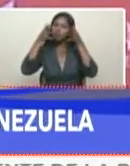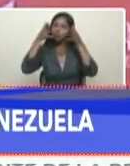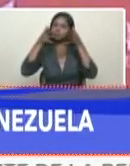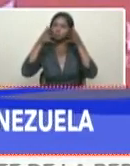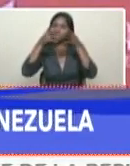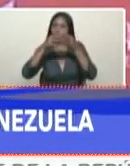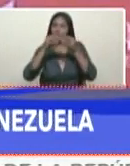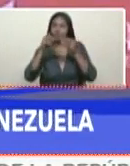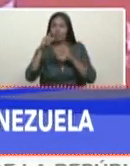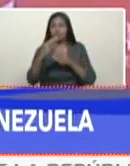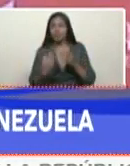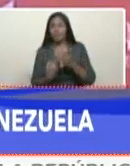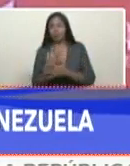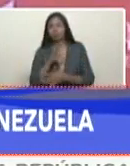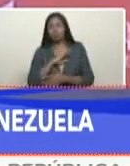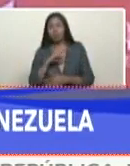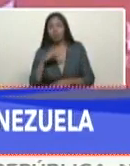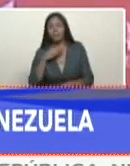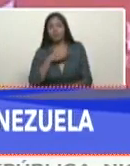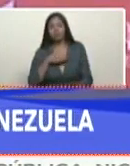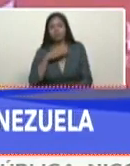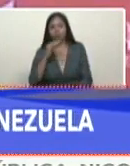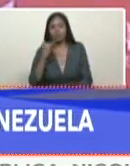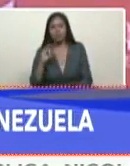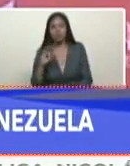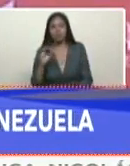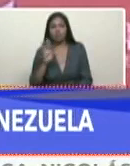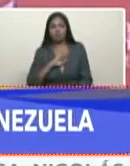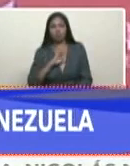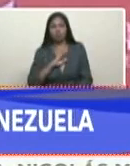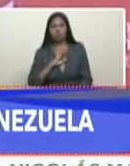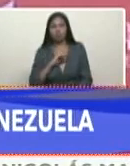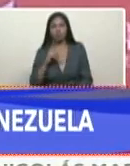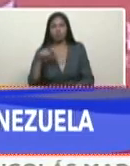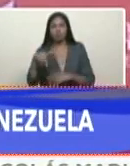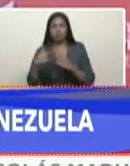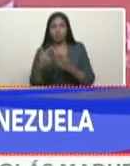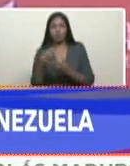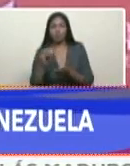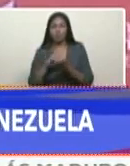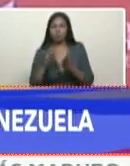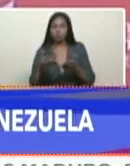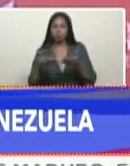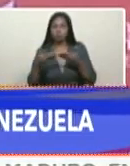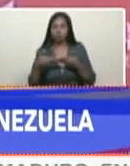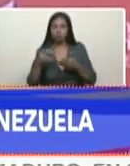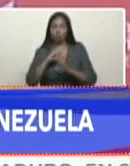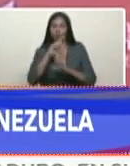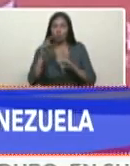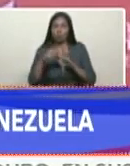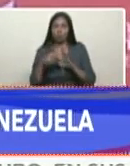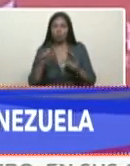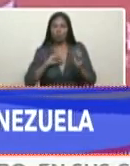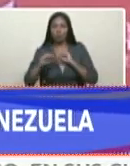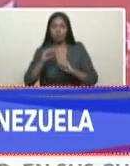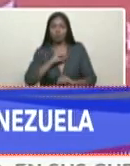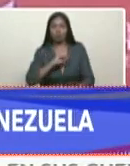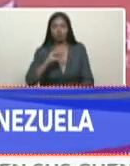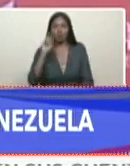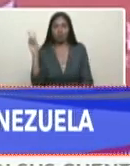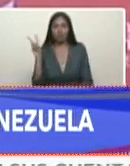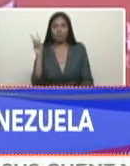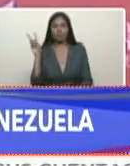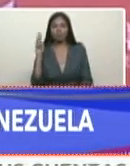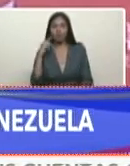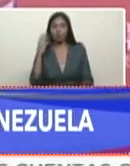que el Fondo Nacional de Misiones que existe pase a disposición total del movimiento Somos